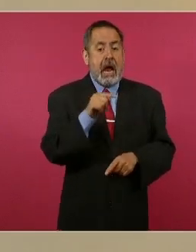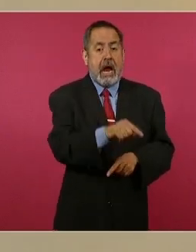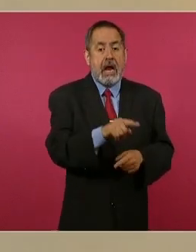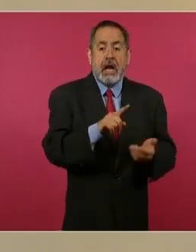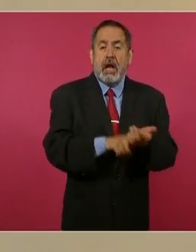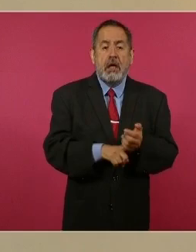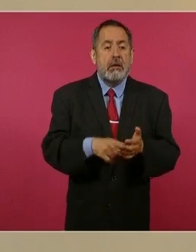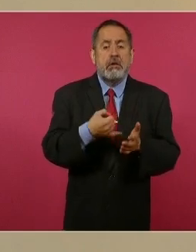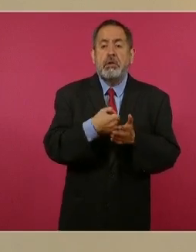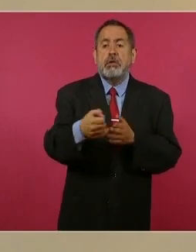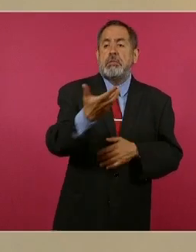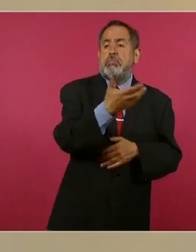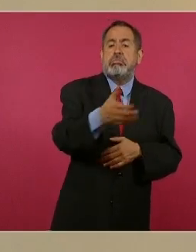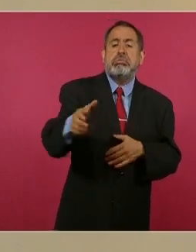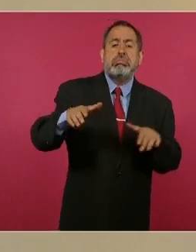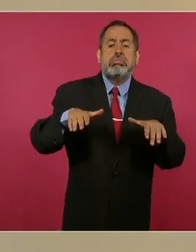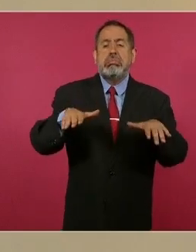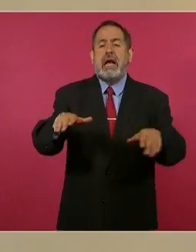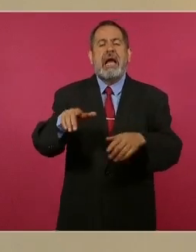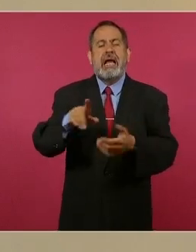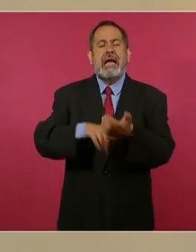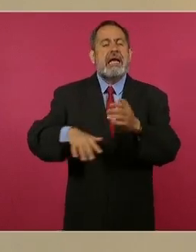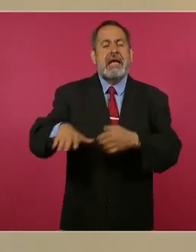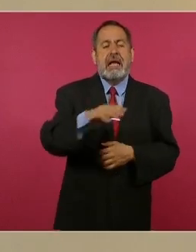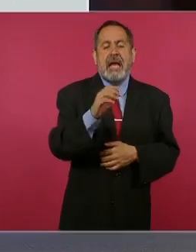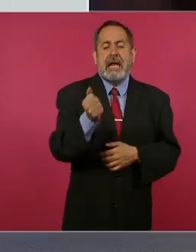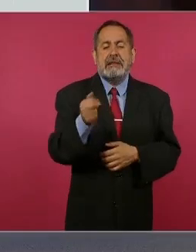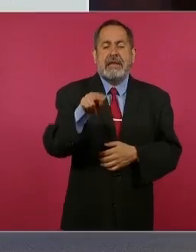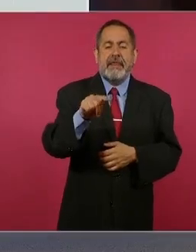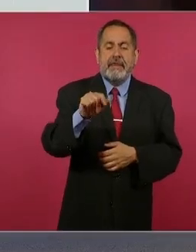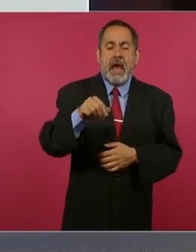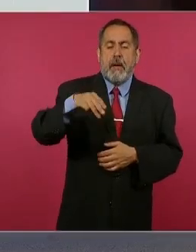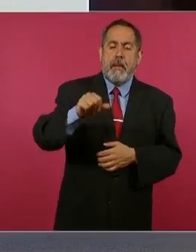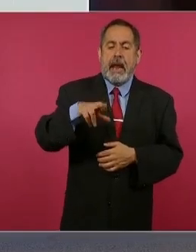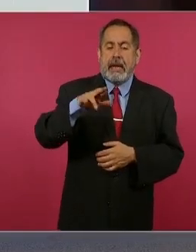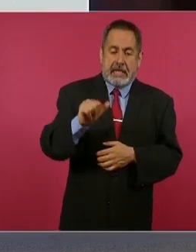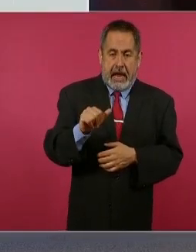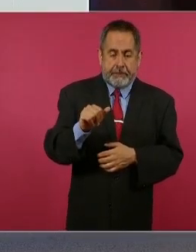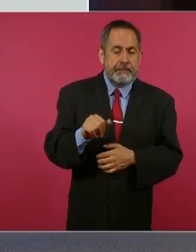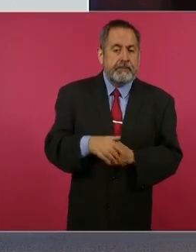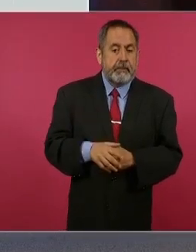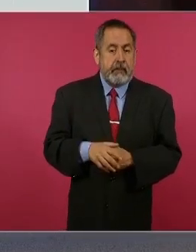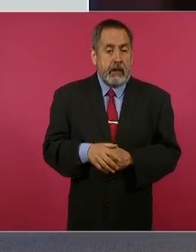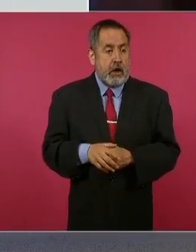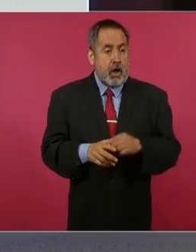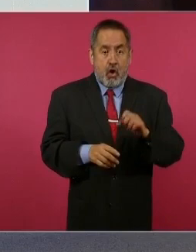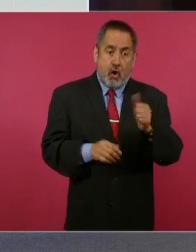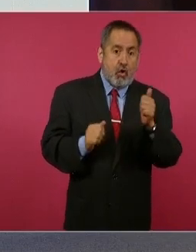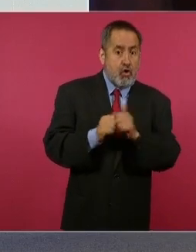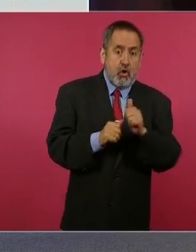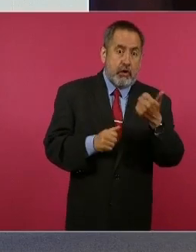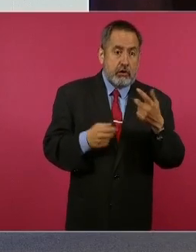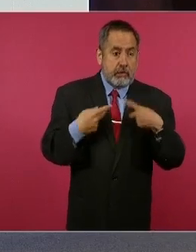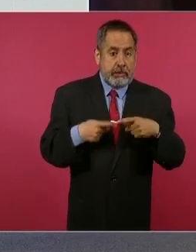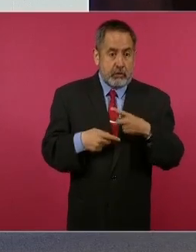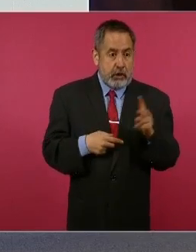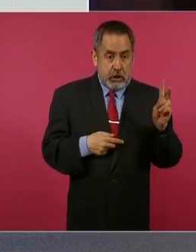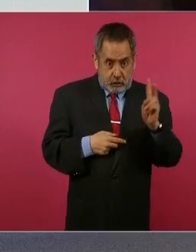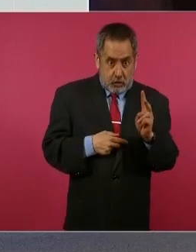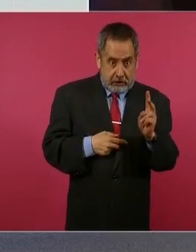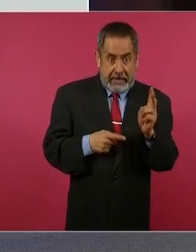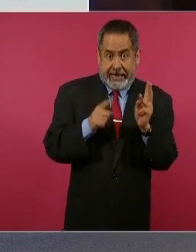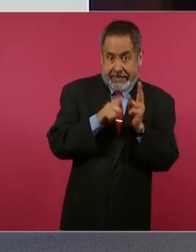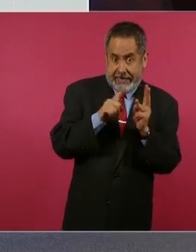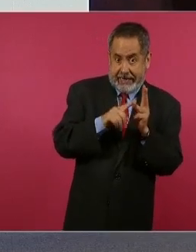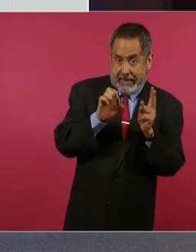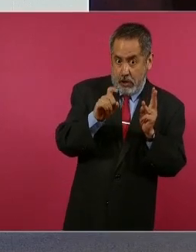de cultivo en el poblado de Santa María, Nativitas, lugar al que arribaron dos personas más, quienes junto con Eduardo